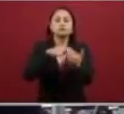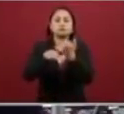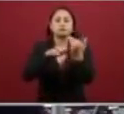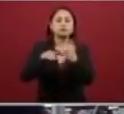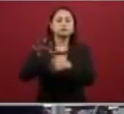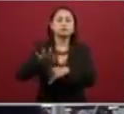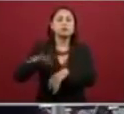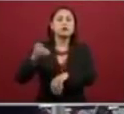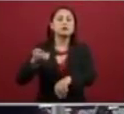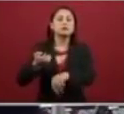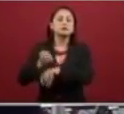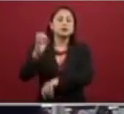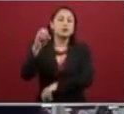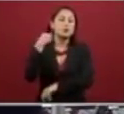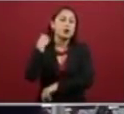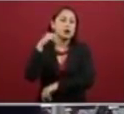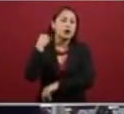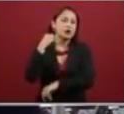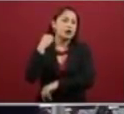una experiencia